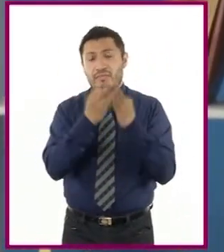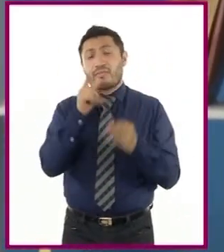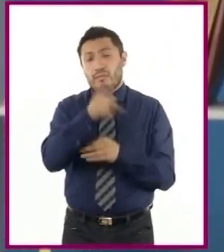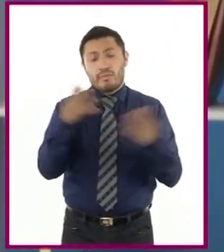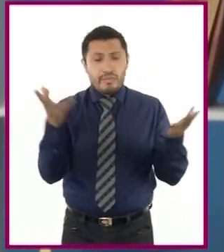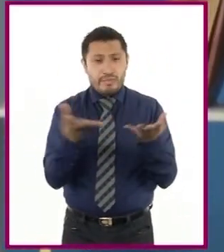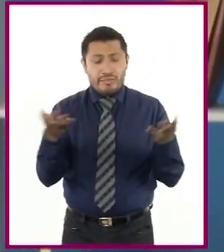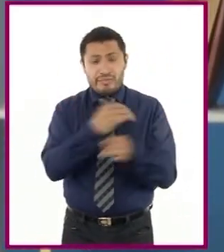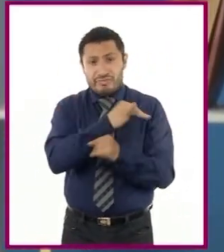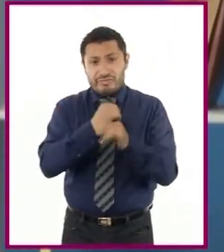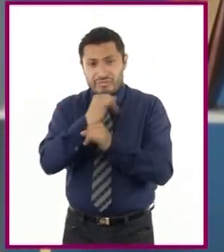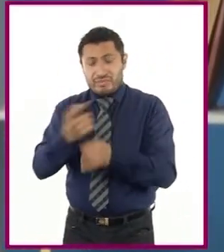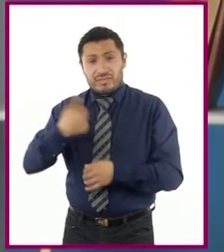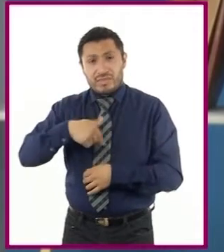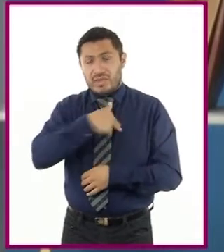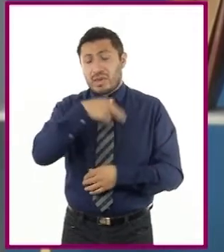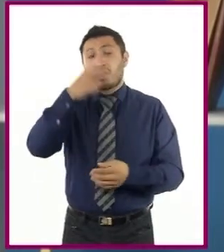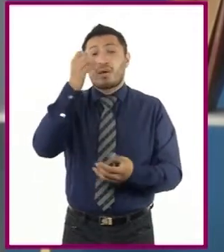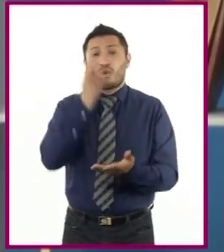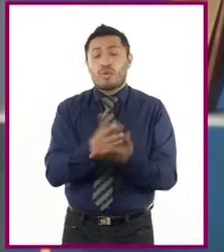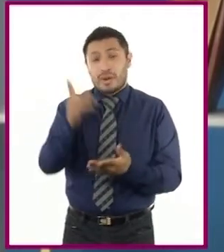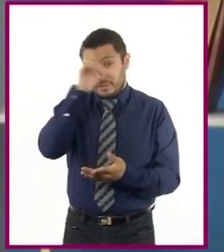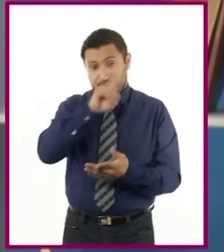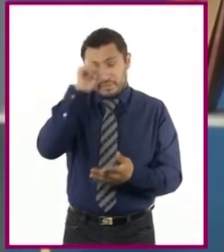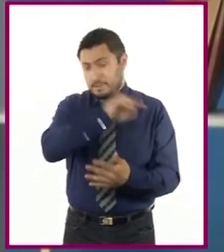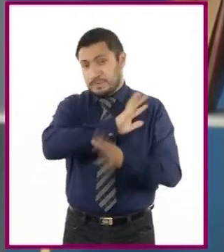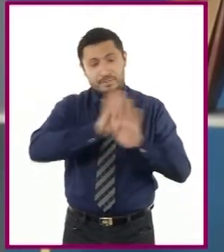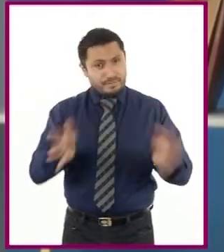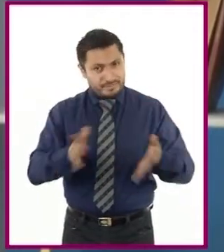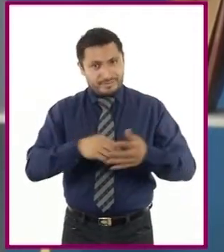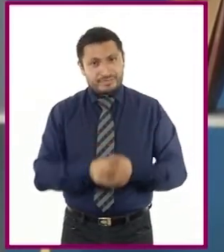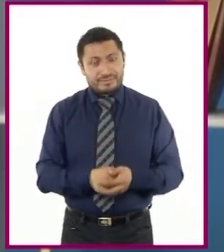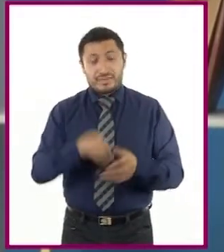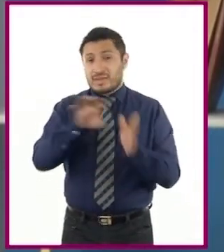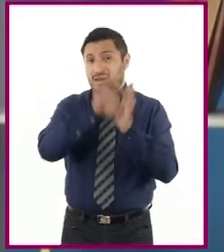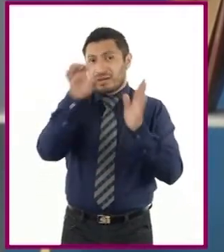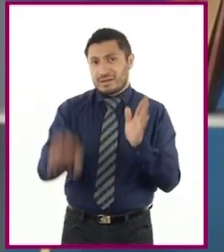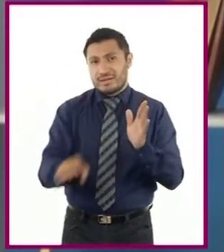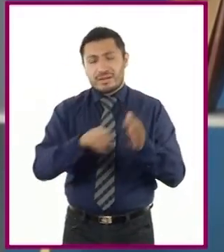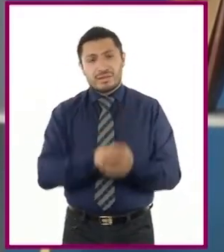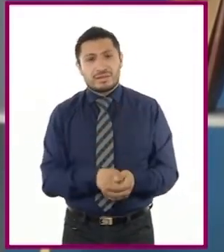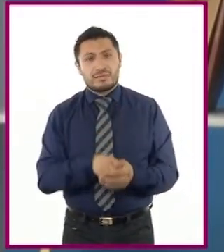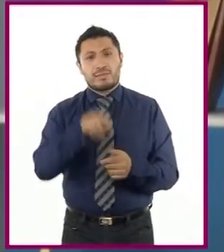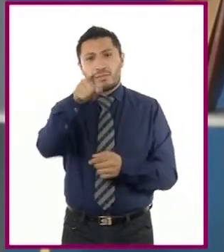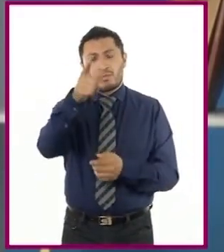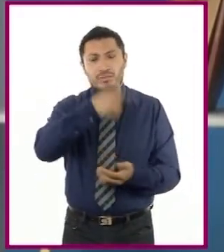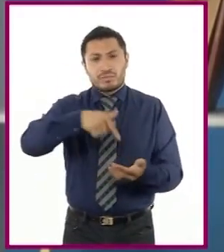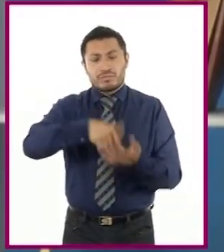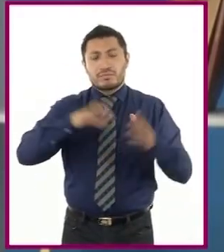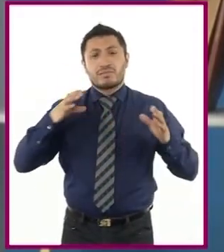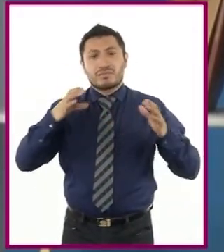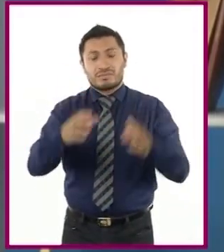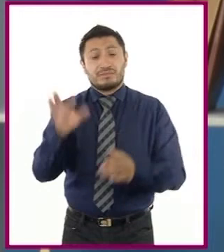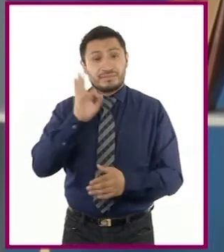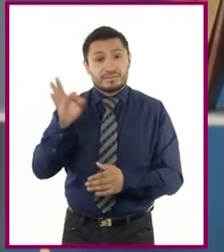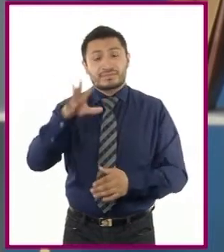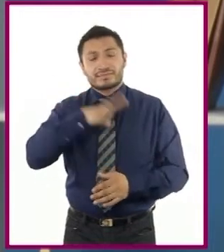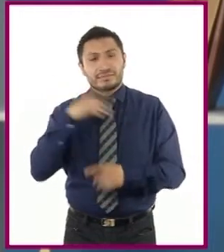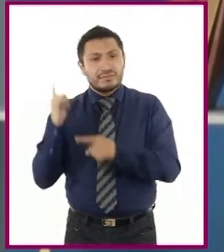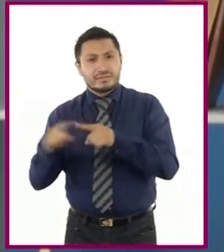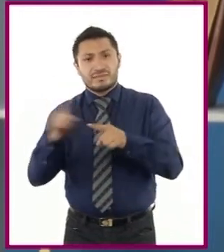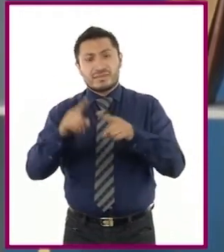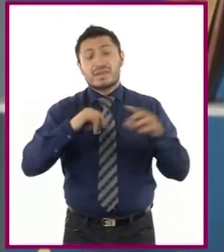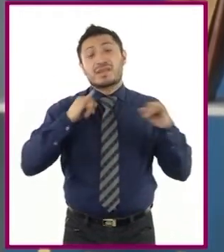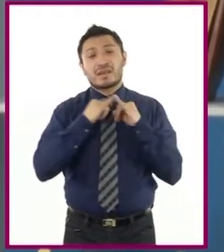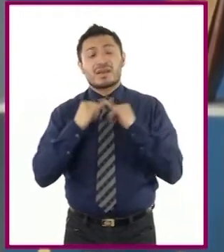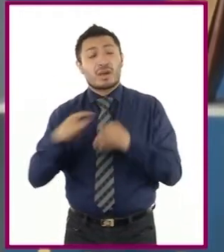abordar. Nosotros solo estamos haciendo algunas sugerencias. Por ejemplo, en su localidad puede que existan diversas